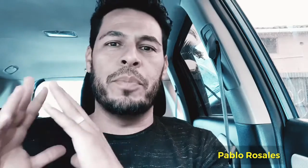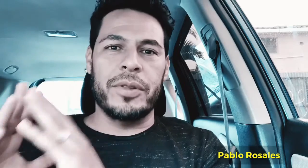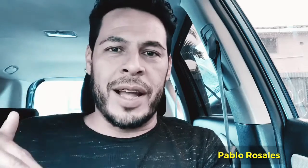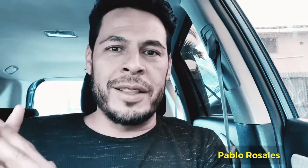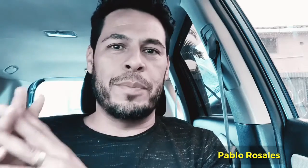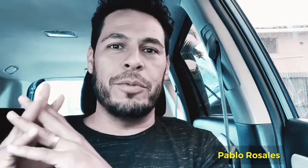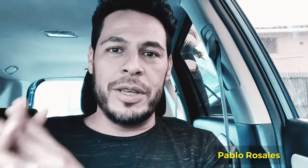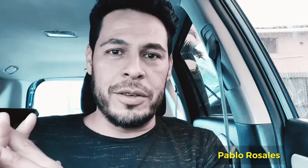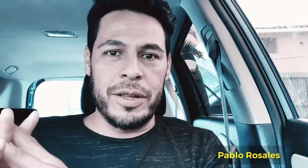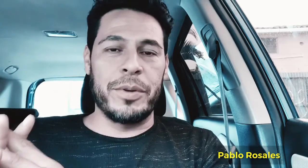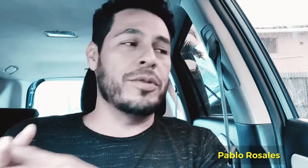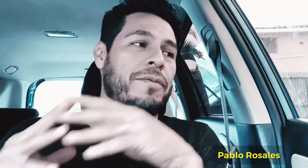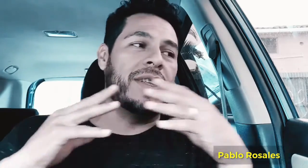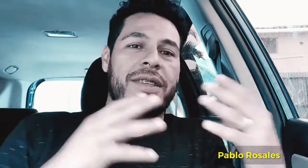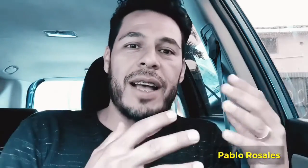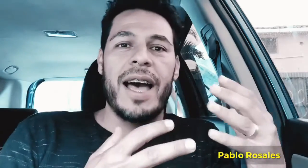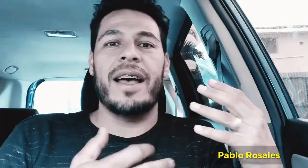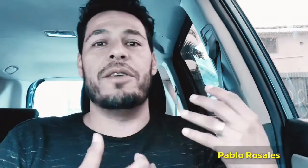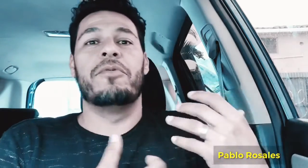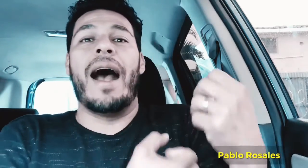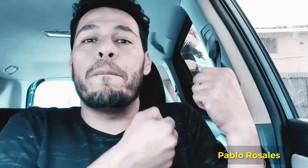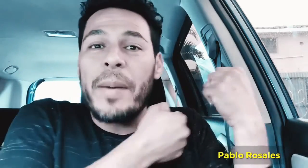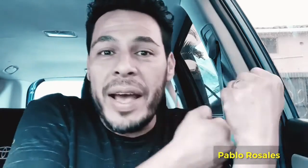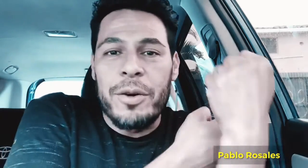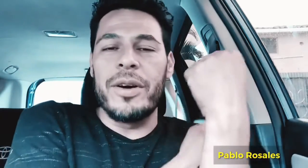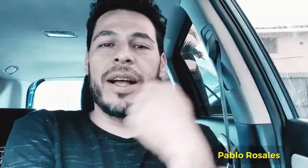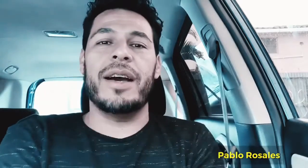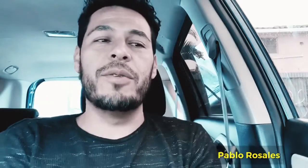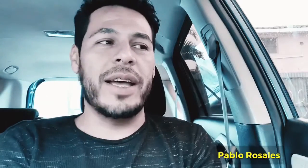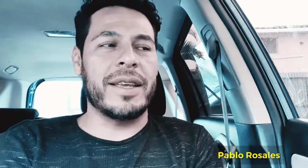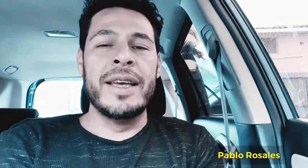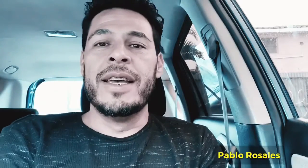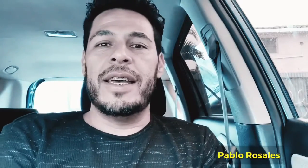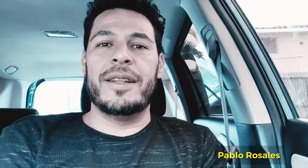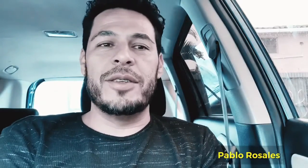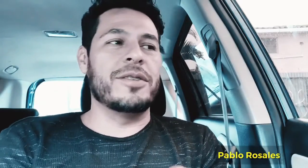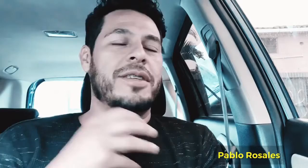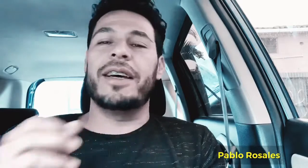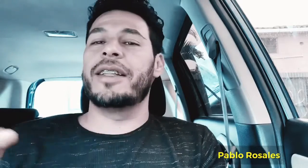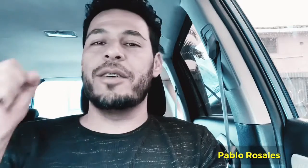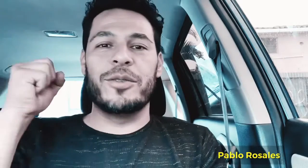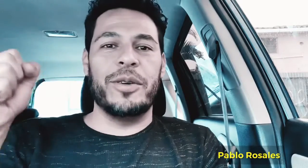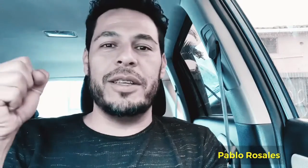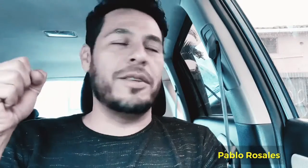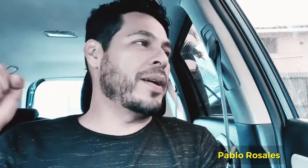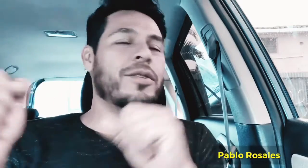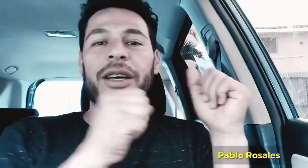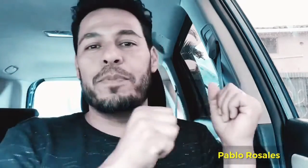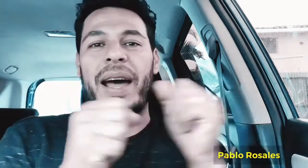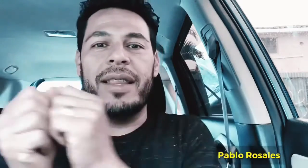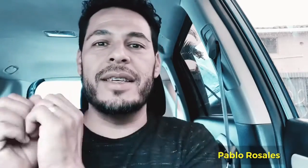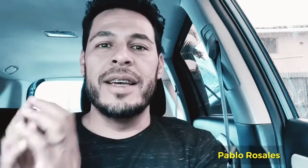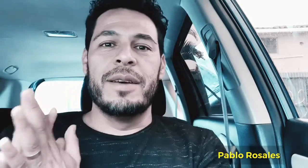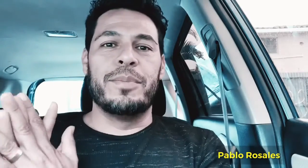muy importante para un niño. Le produce felicidad, hay un apego a cada juguete y los niños deciden andar con su juguetito para